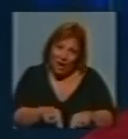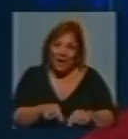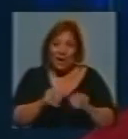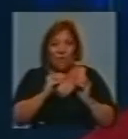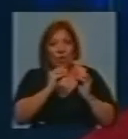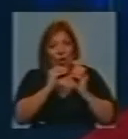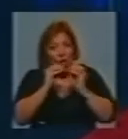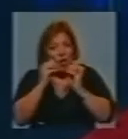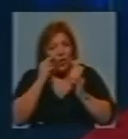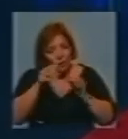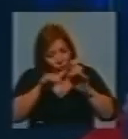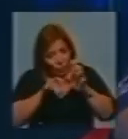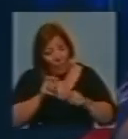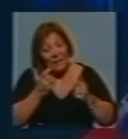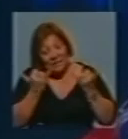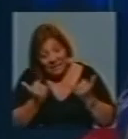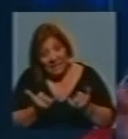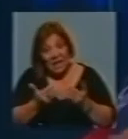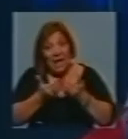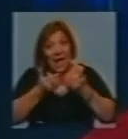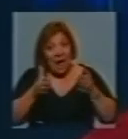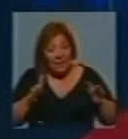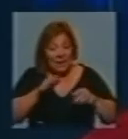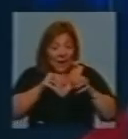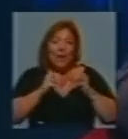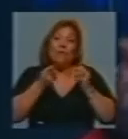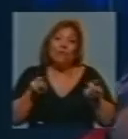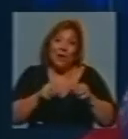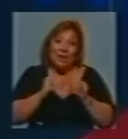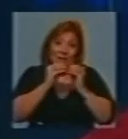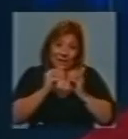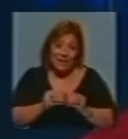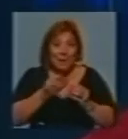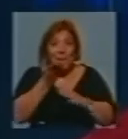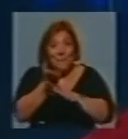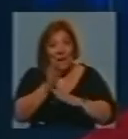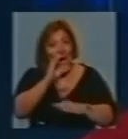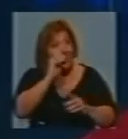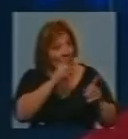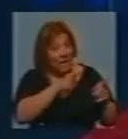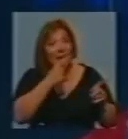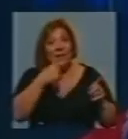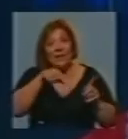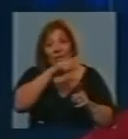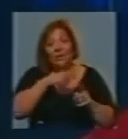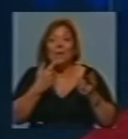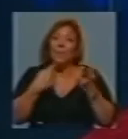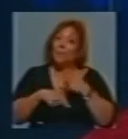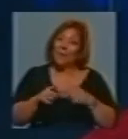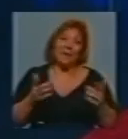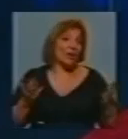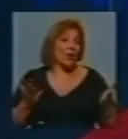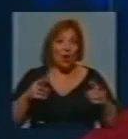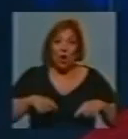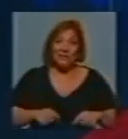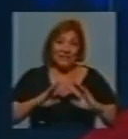conteo de las urnas electorales, es decir, abrirlas, volver a contar los votos, esa auditoría que pide Capriles y sus seguidores, pero que de todas formas el